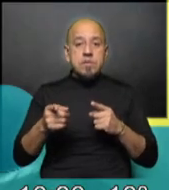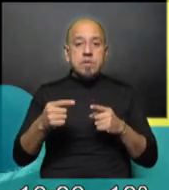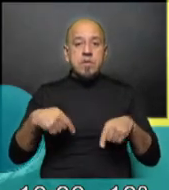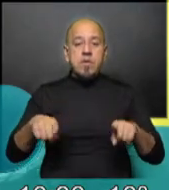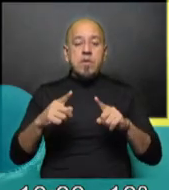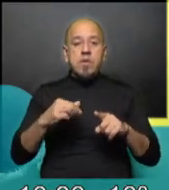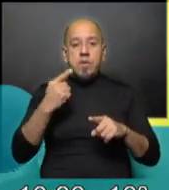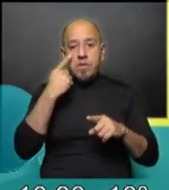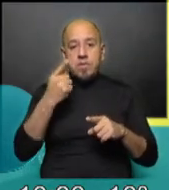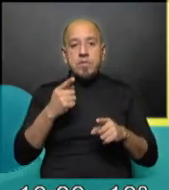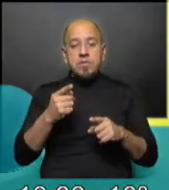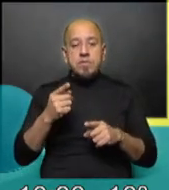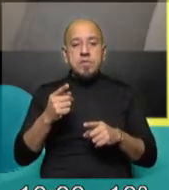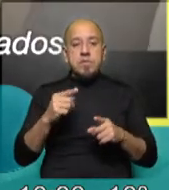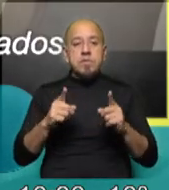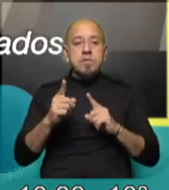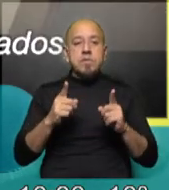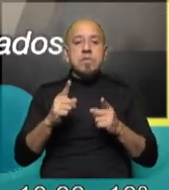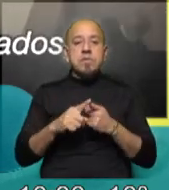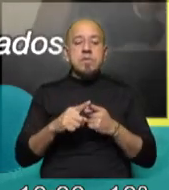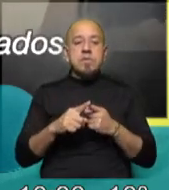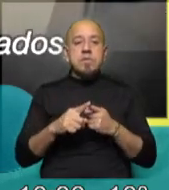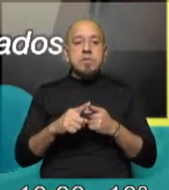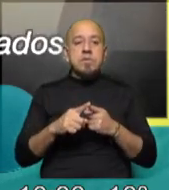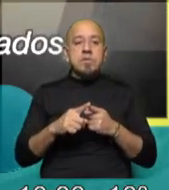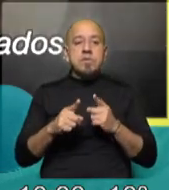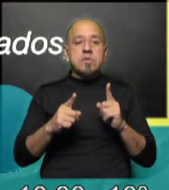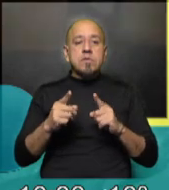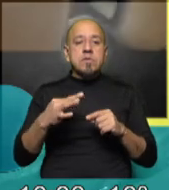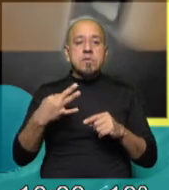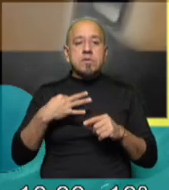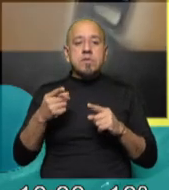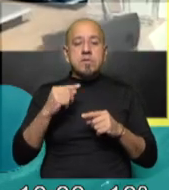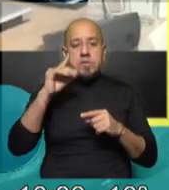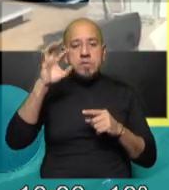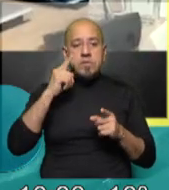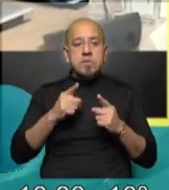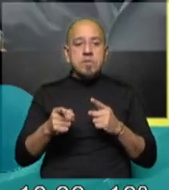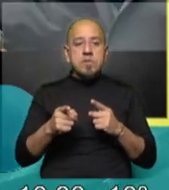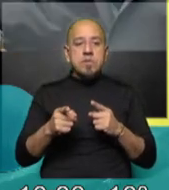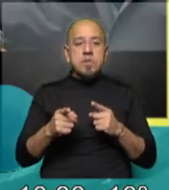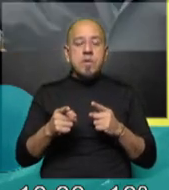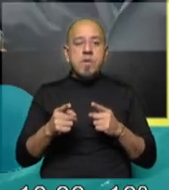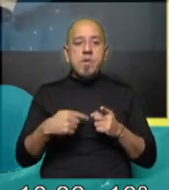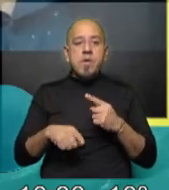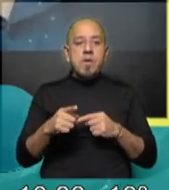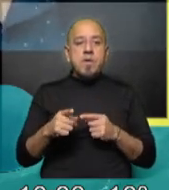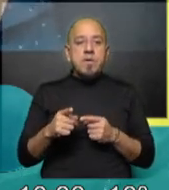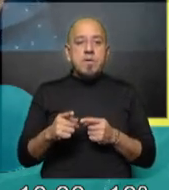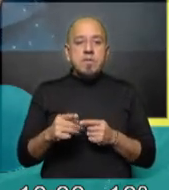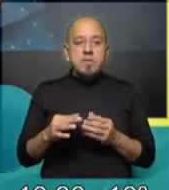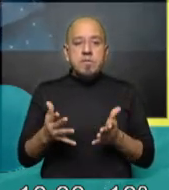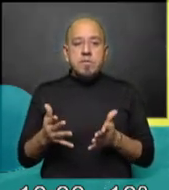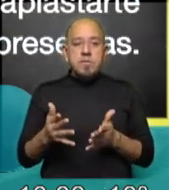haya visto seguramente en alguna pasada en Cinemateca. Aquellos que tienen algunos años seguramente se acuerdan. Y a los pebetes,